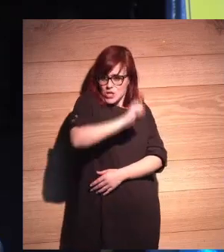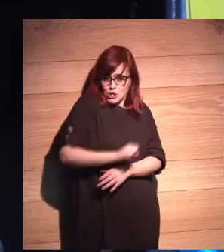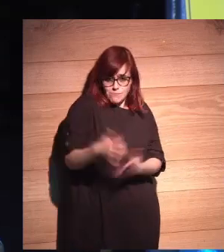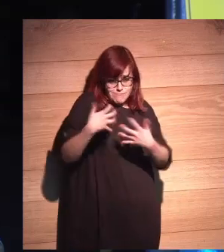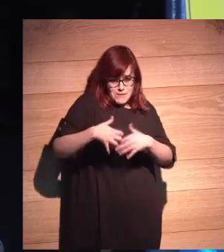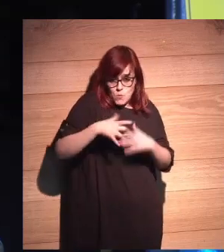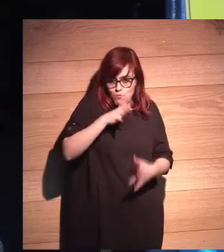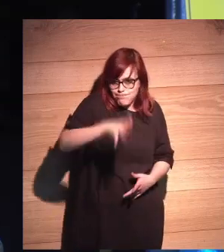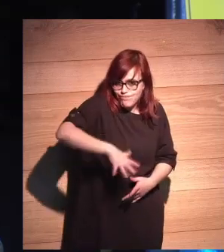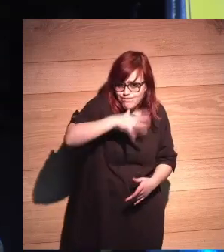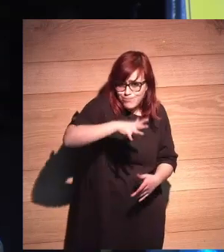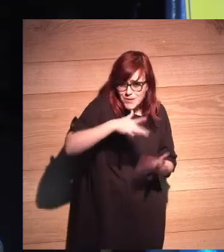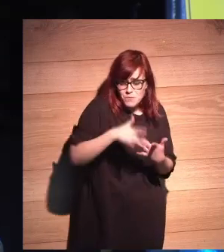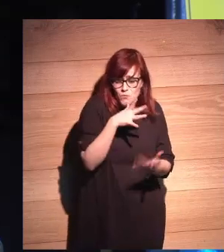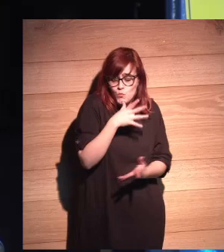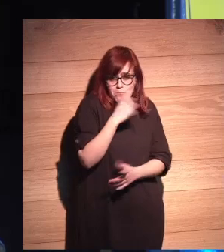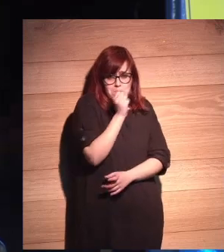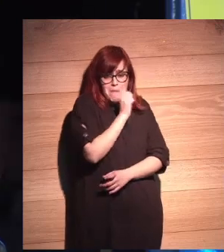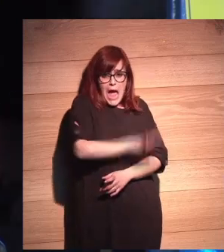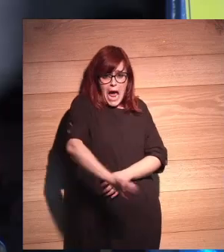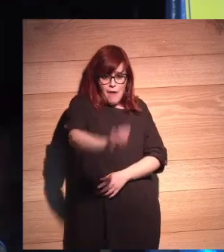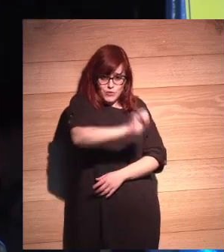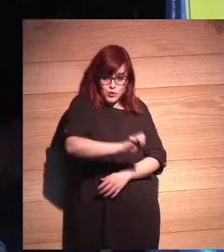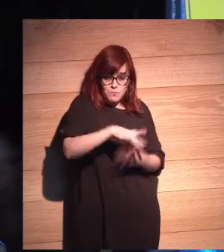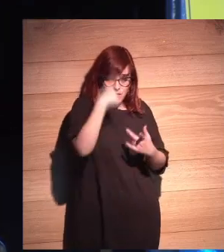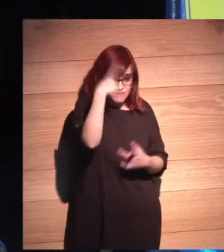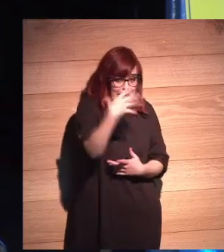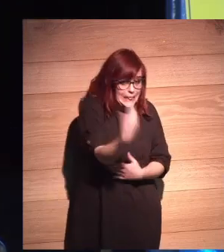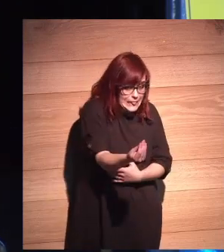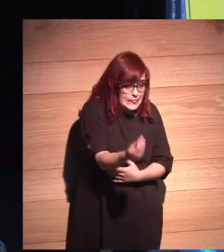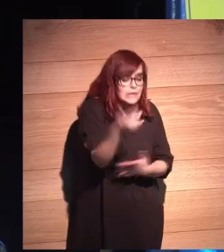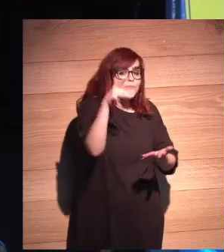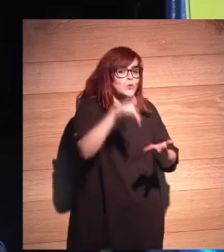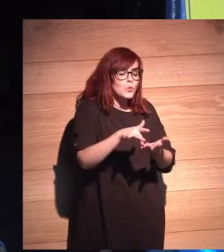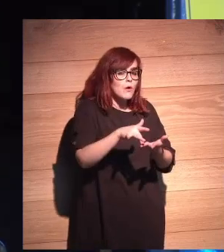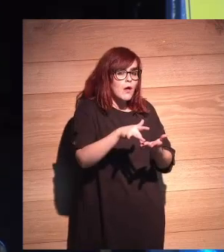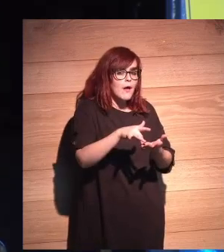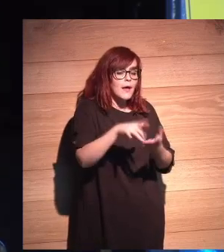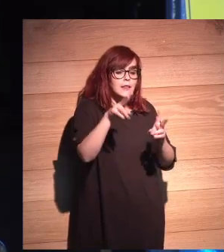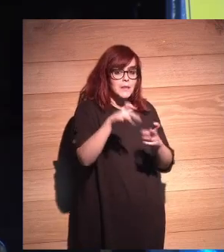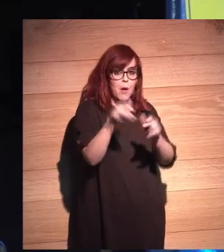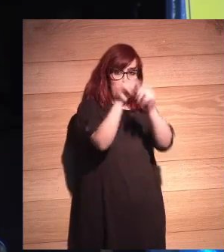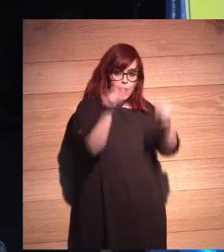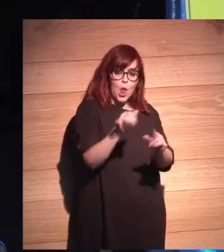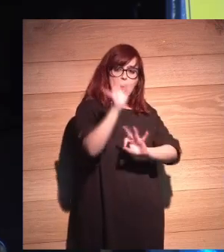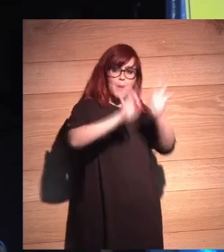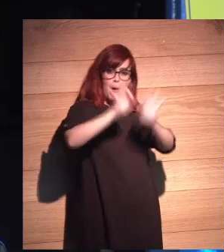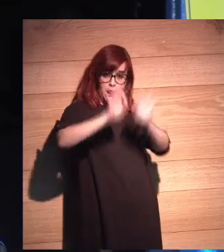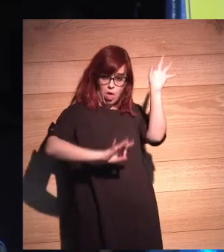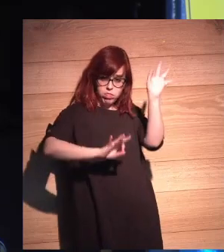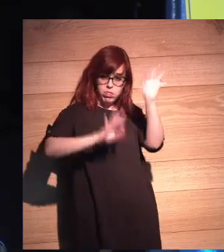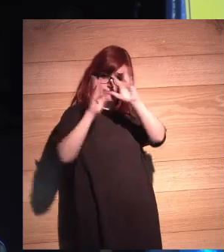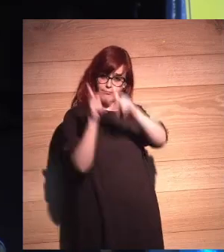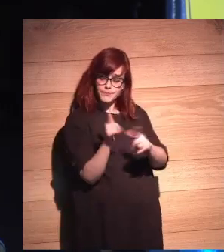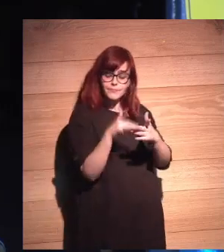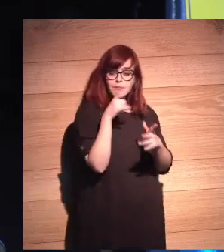misma, vamos, a mí por lo menos concretamente me lo parece. Para que os hagáis una idea, es un modelo probabilístico que es capaz